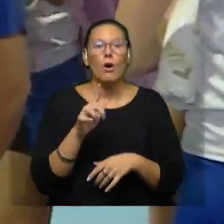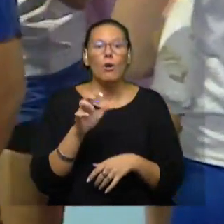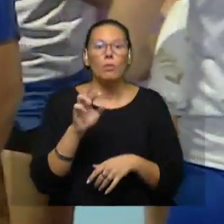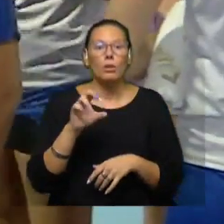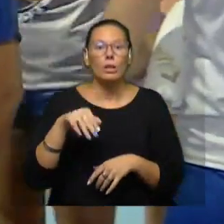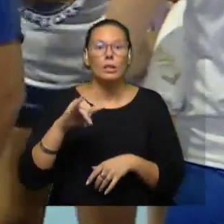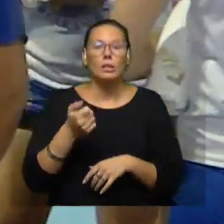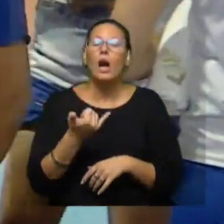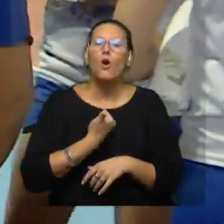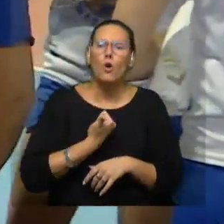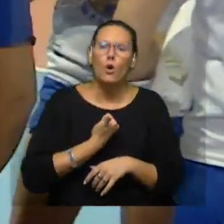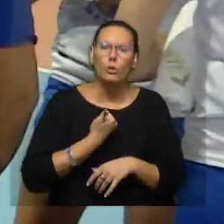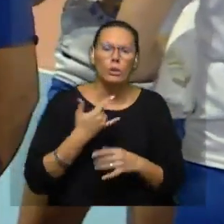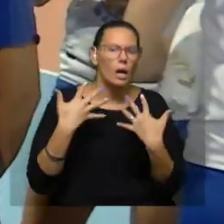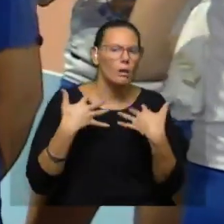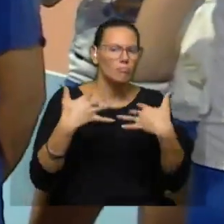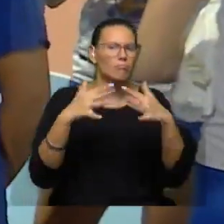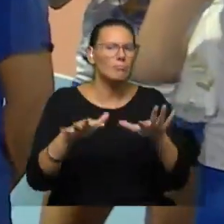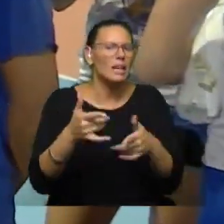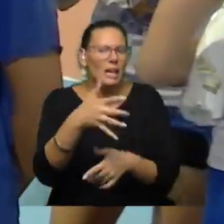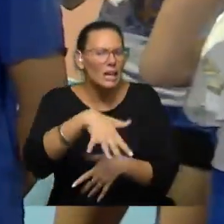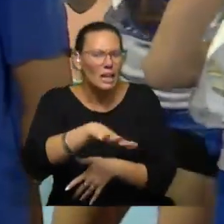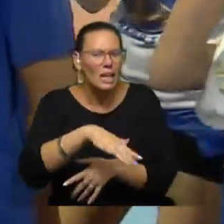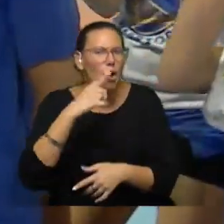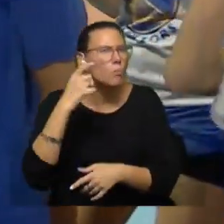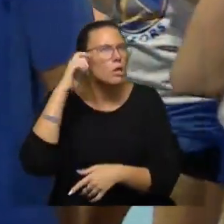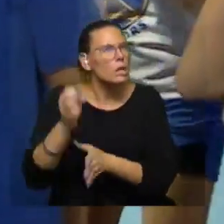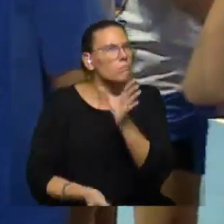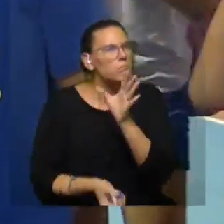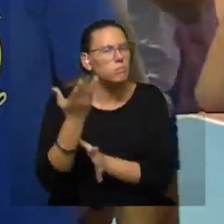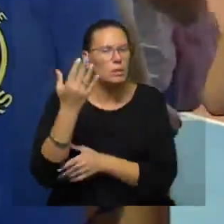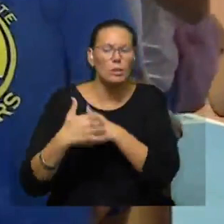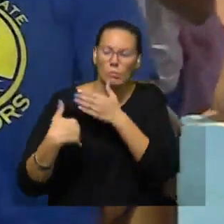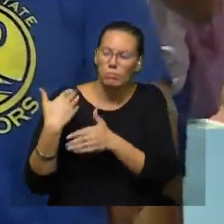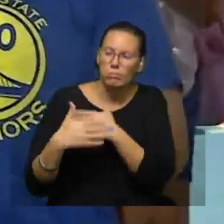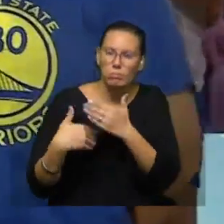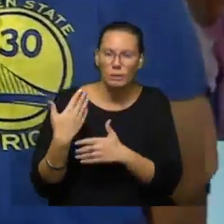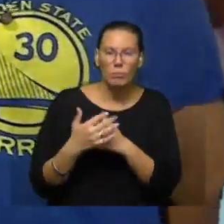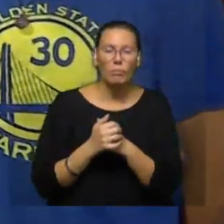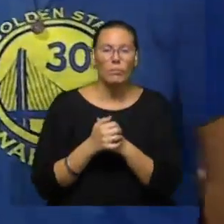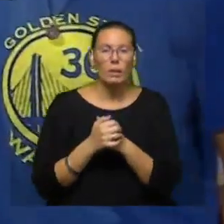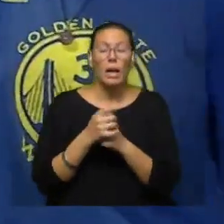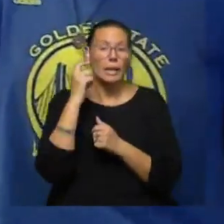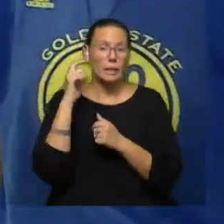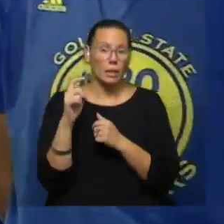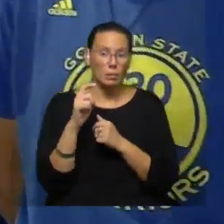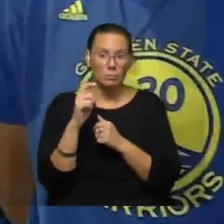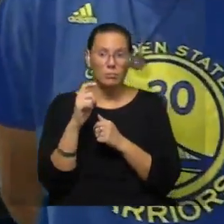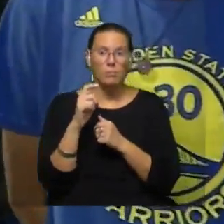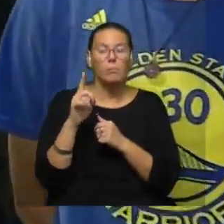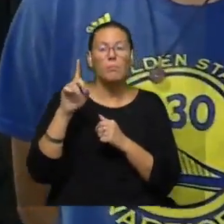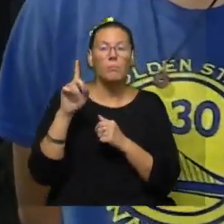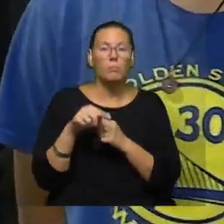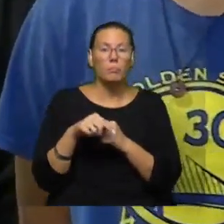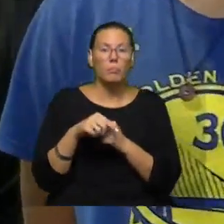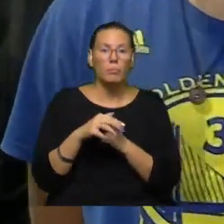poco de qué se trata el evento, cómo se les ocurrió y bueno, y cómo se viene desarrollando. Bien, bueno, la idea surge